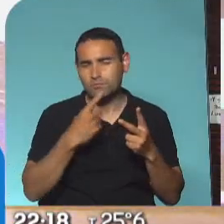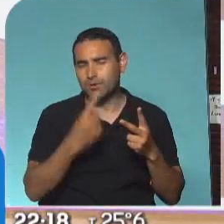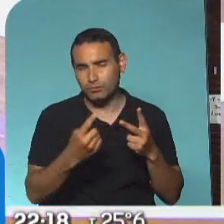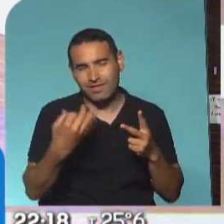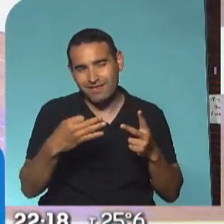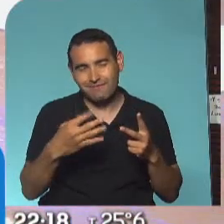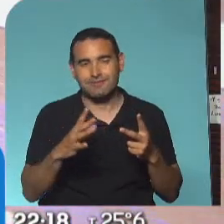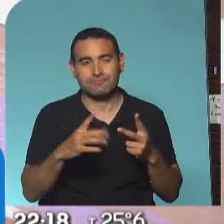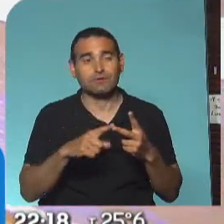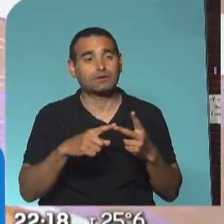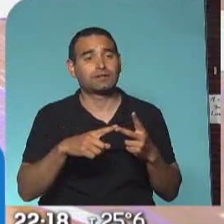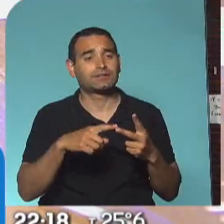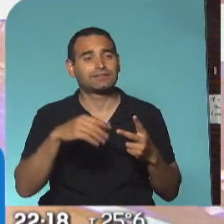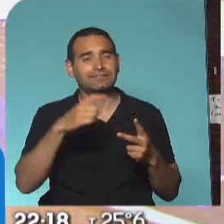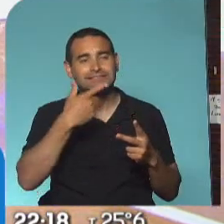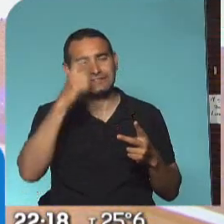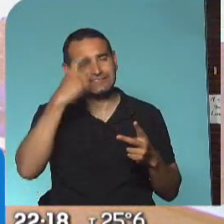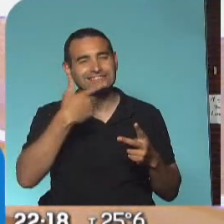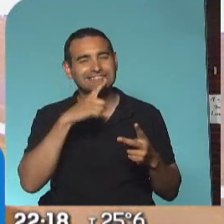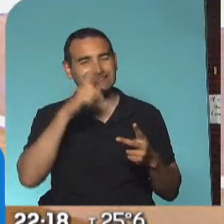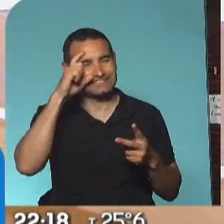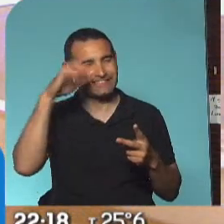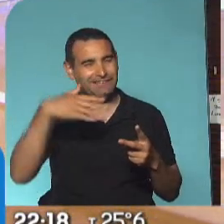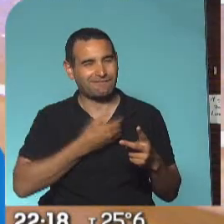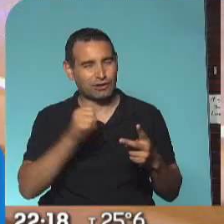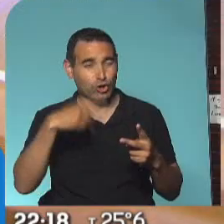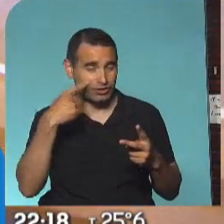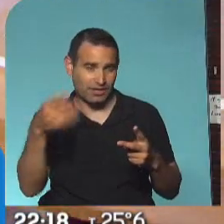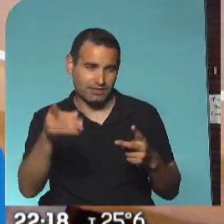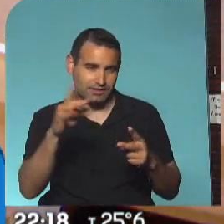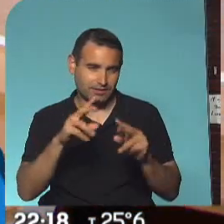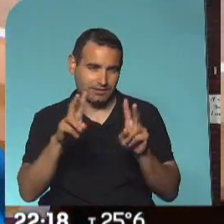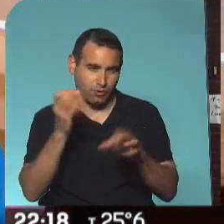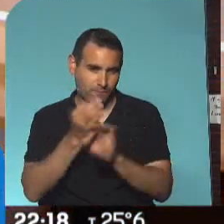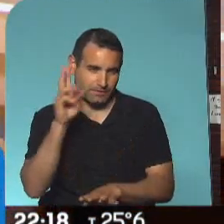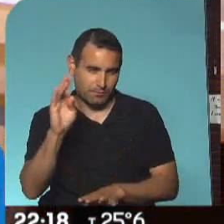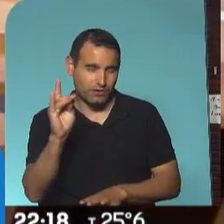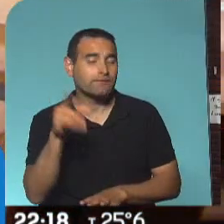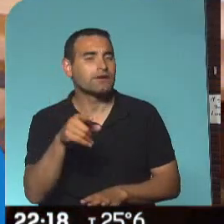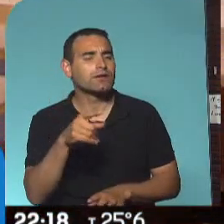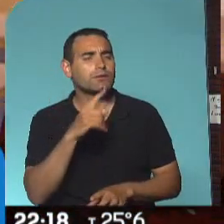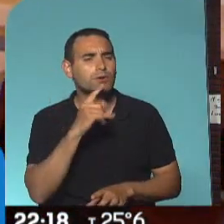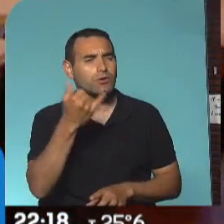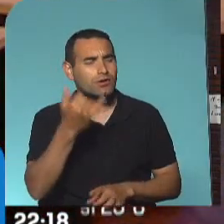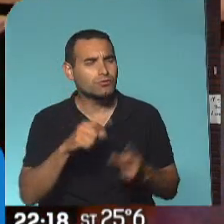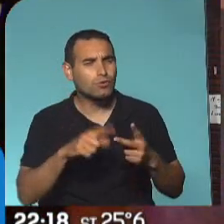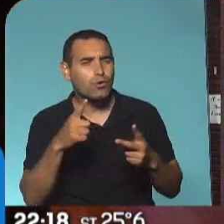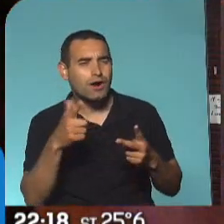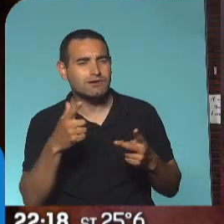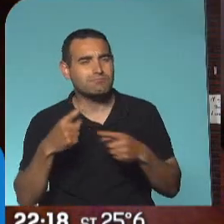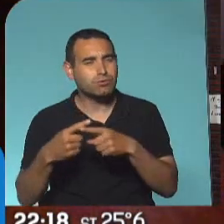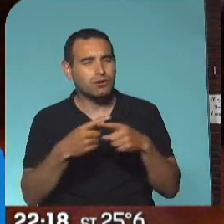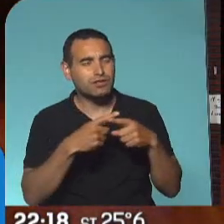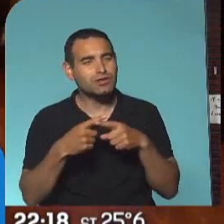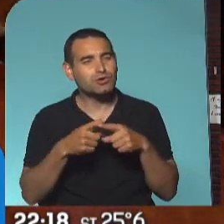que hacer, si va a venir Pablo Stefanoni, es el experto en el tema boliviano, pero uno no advierte una acumulación histórica política